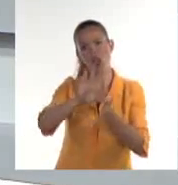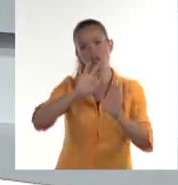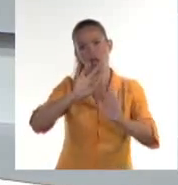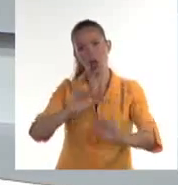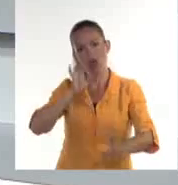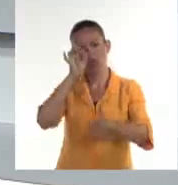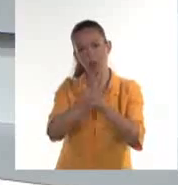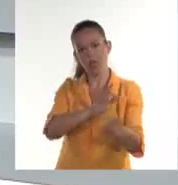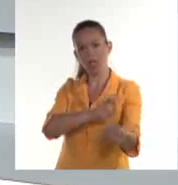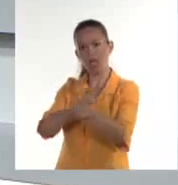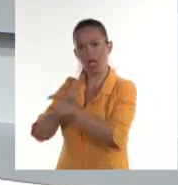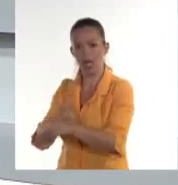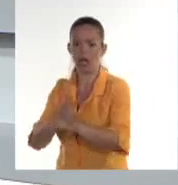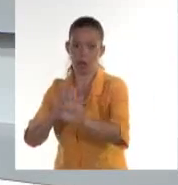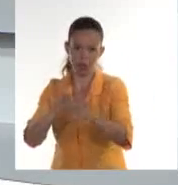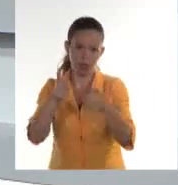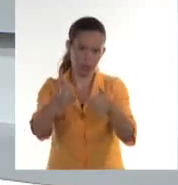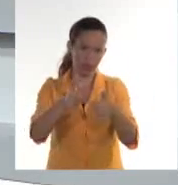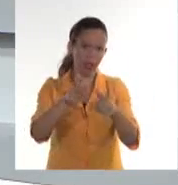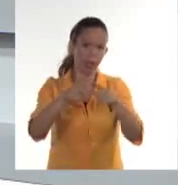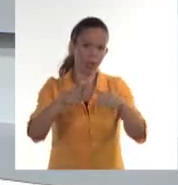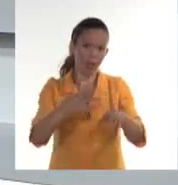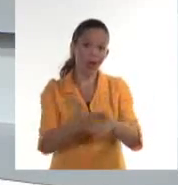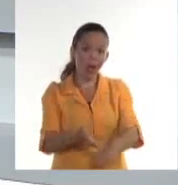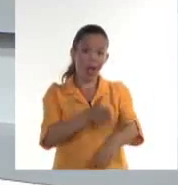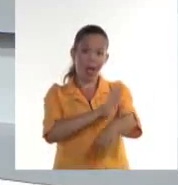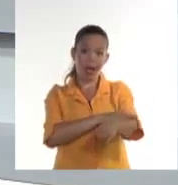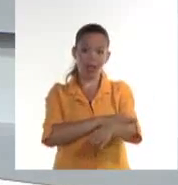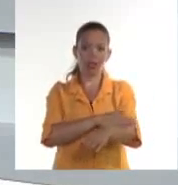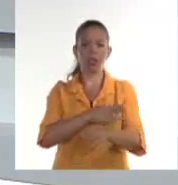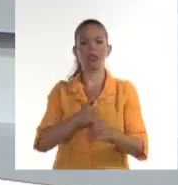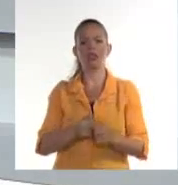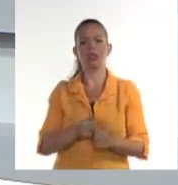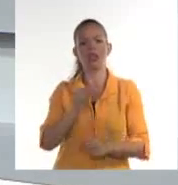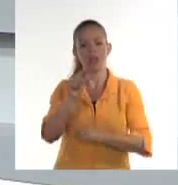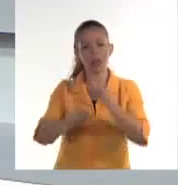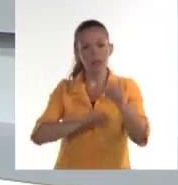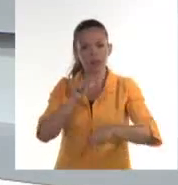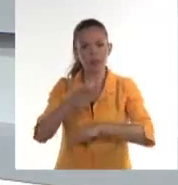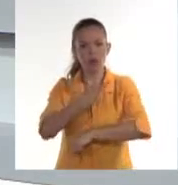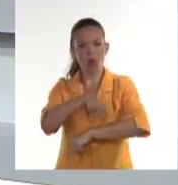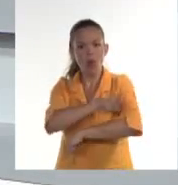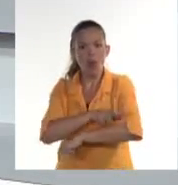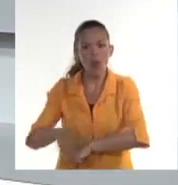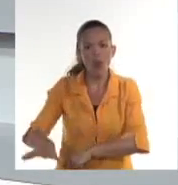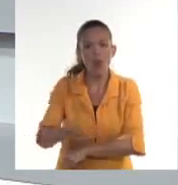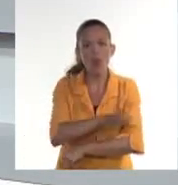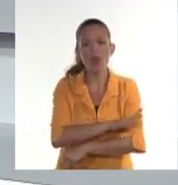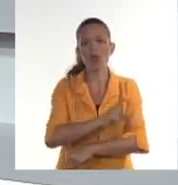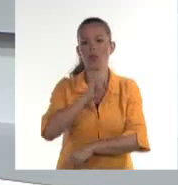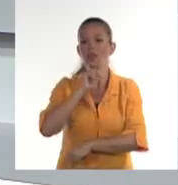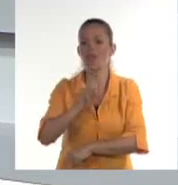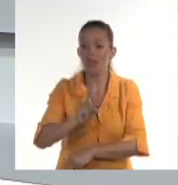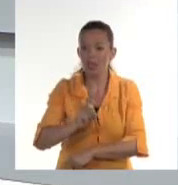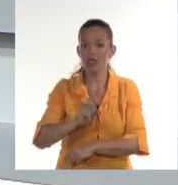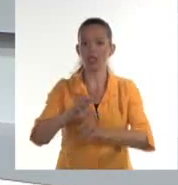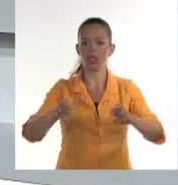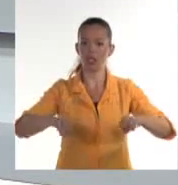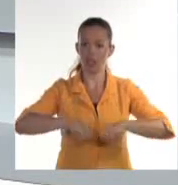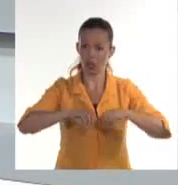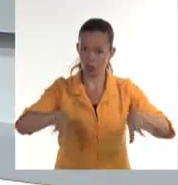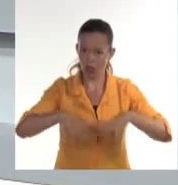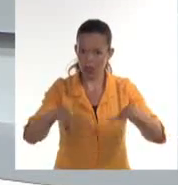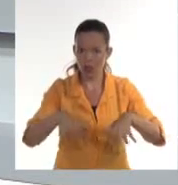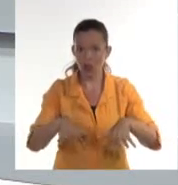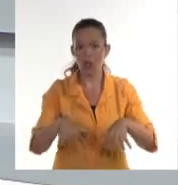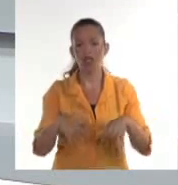el genocidio que ello implicaría, pues los haitianos, los de a pie, los que más duro la están pasando, ya habían decidido que tampoco querían